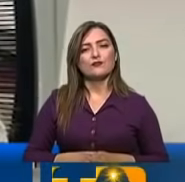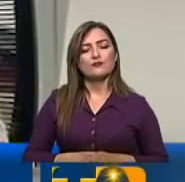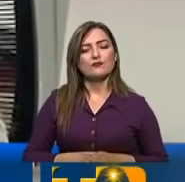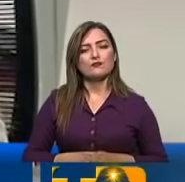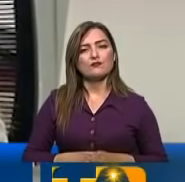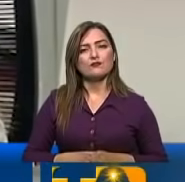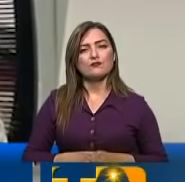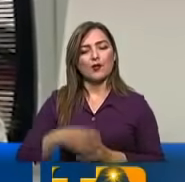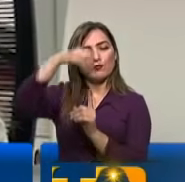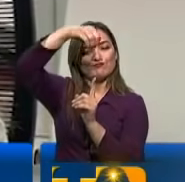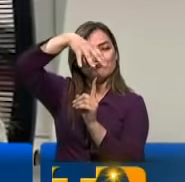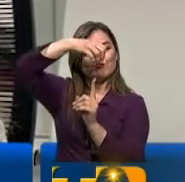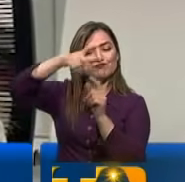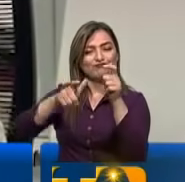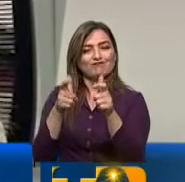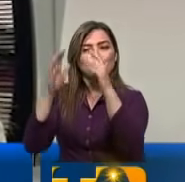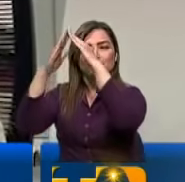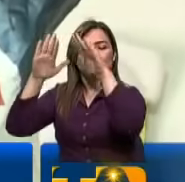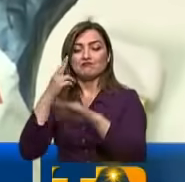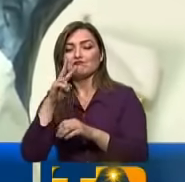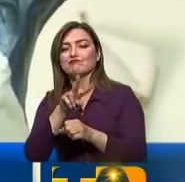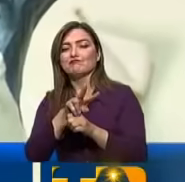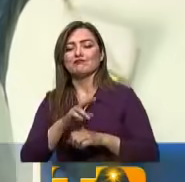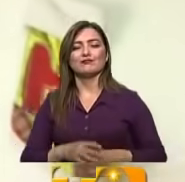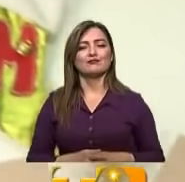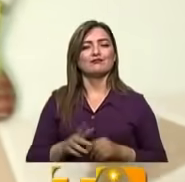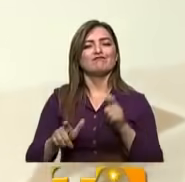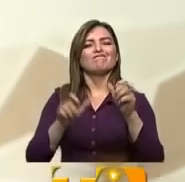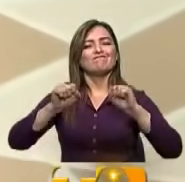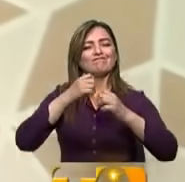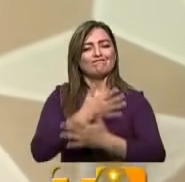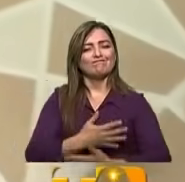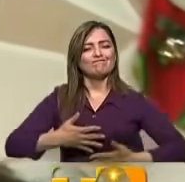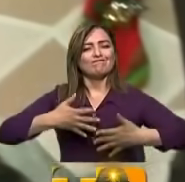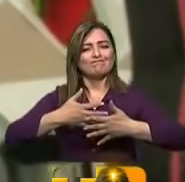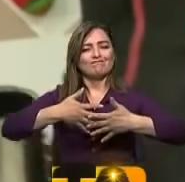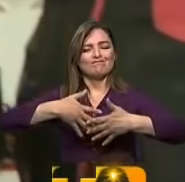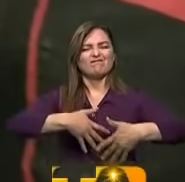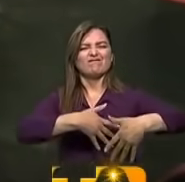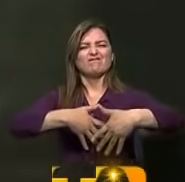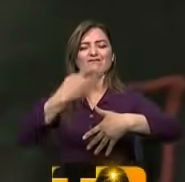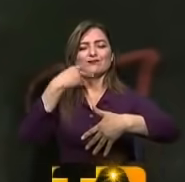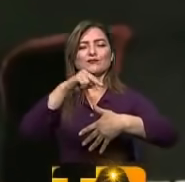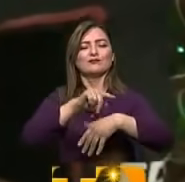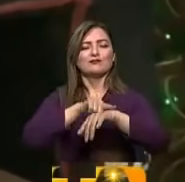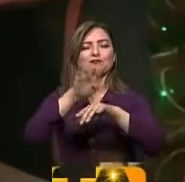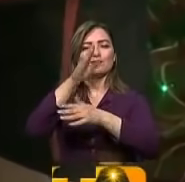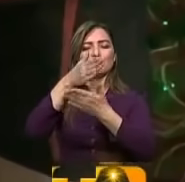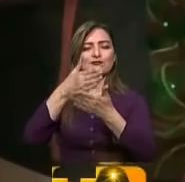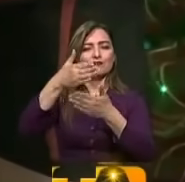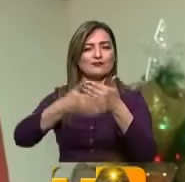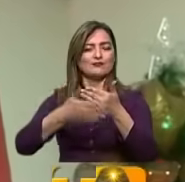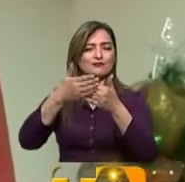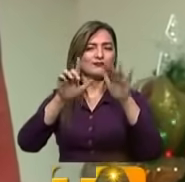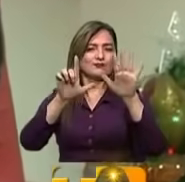una transmisión en vivo para gente que quiera hacerlo virtual. La ciudadanía podrá disfrutar de este desfile desde las 16:30 hasta